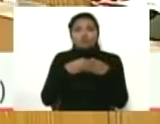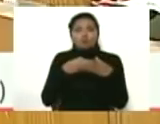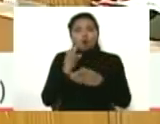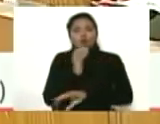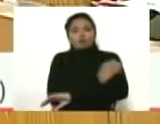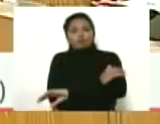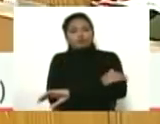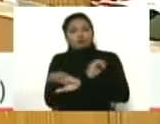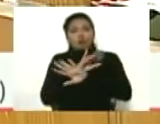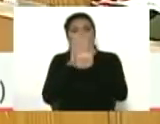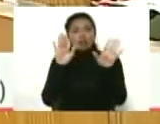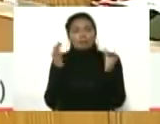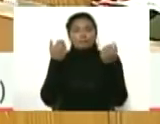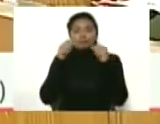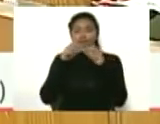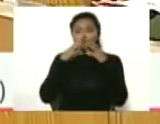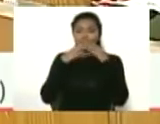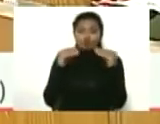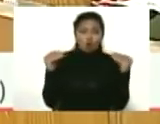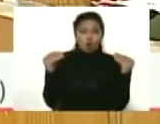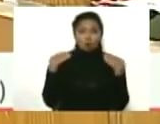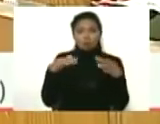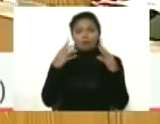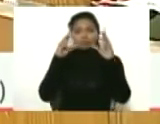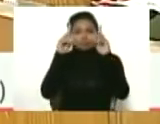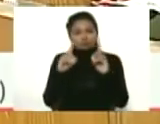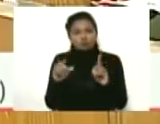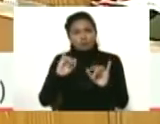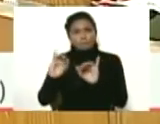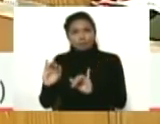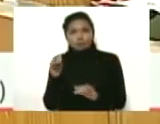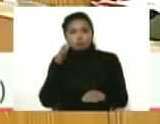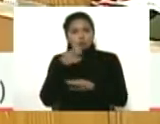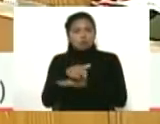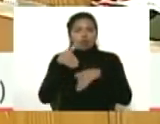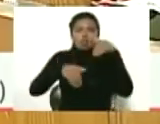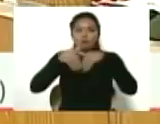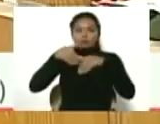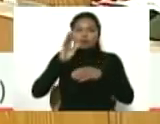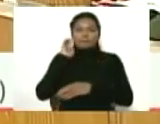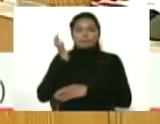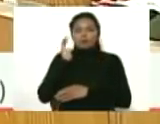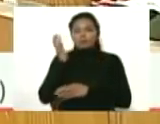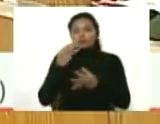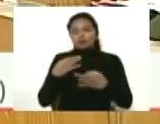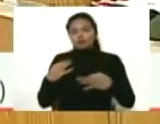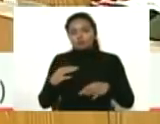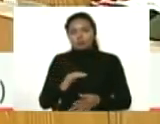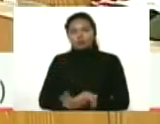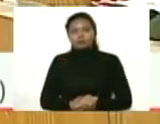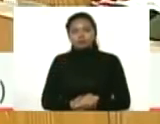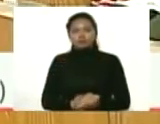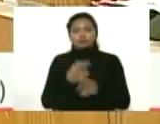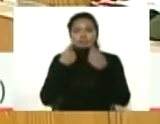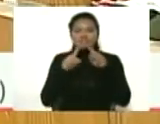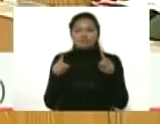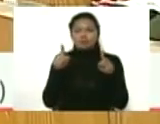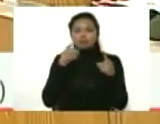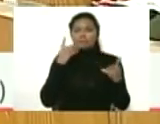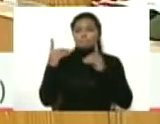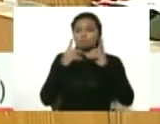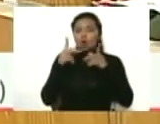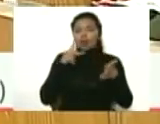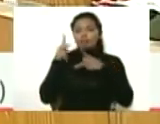oposición, prácticamente todos, han decidido ir a las elecciones parlamentarias. Las diferencias